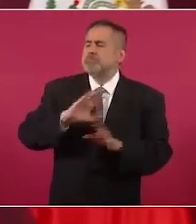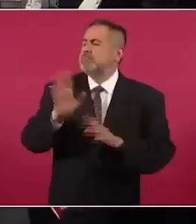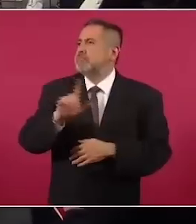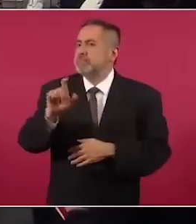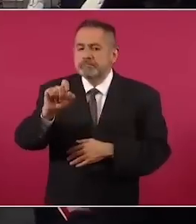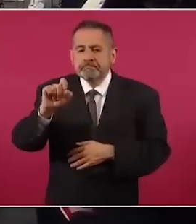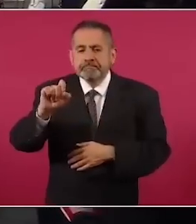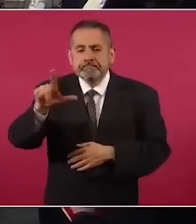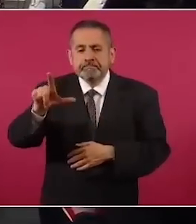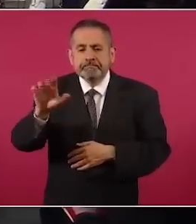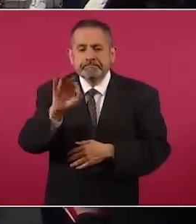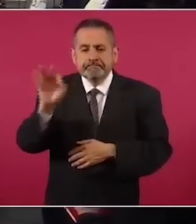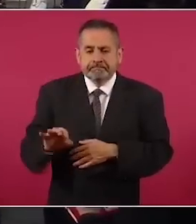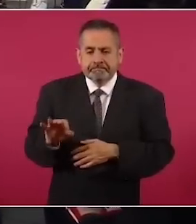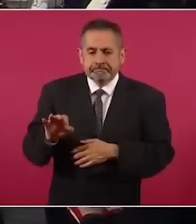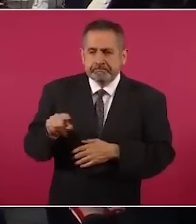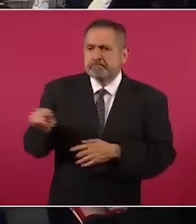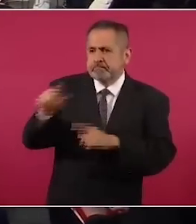27.